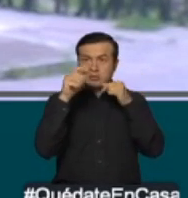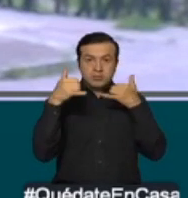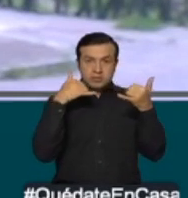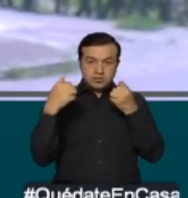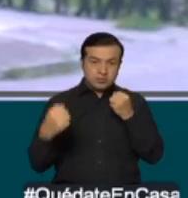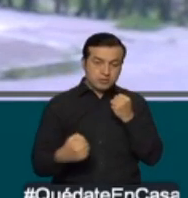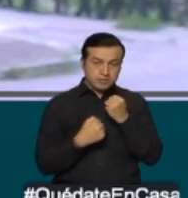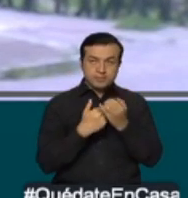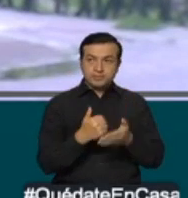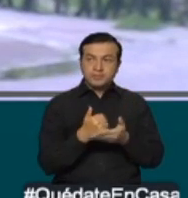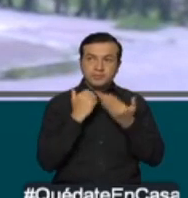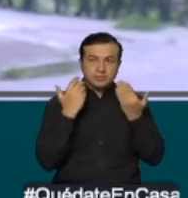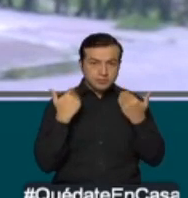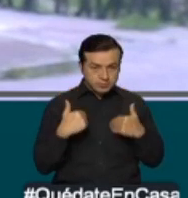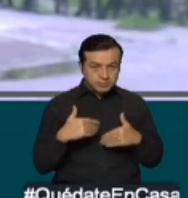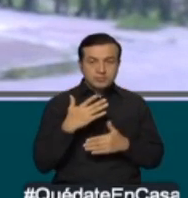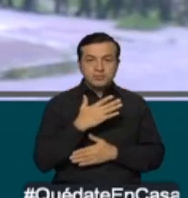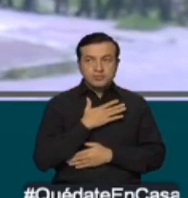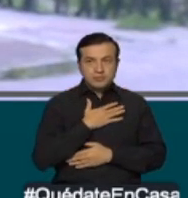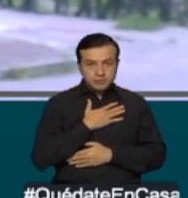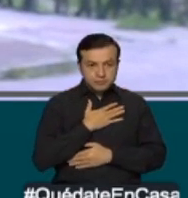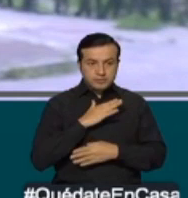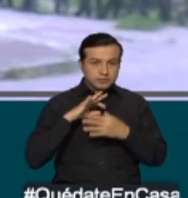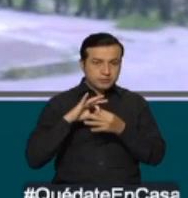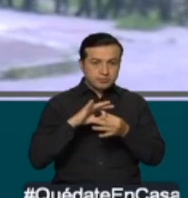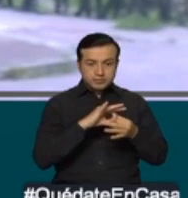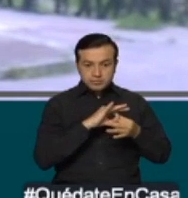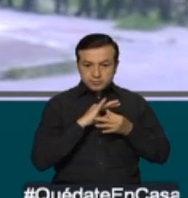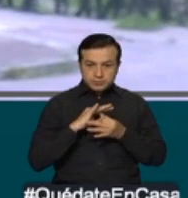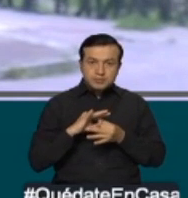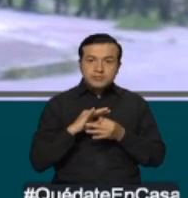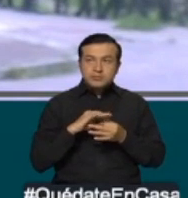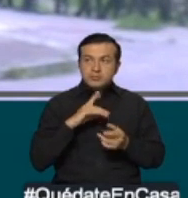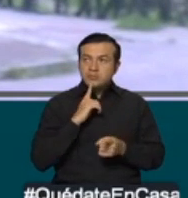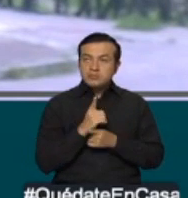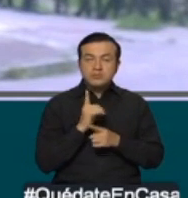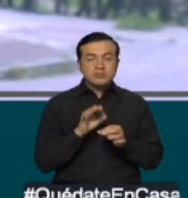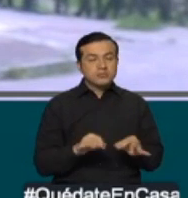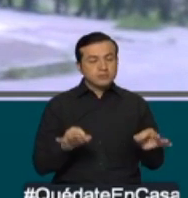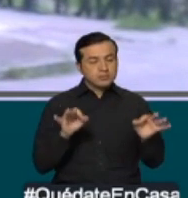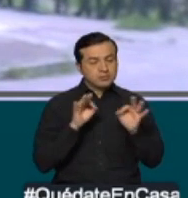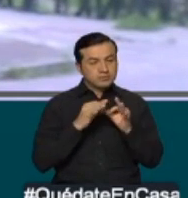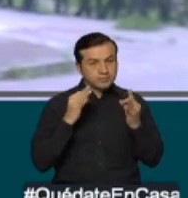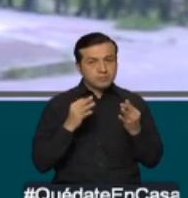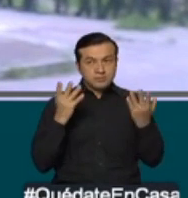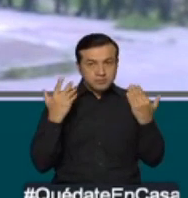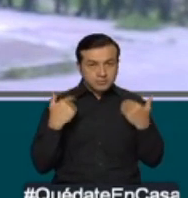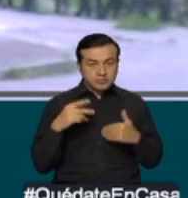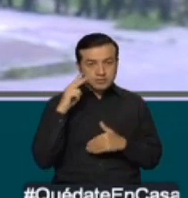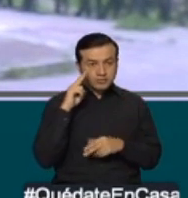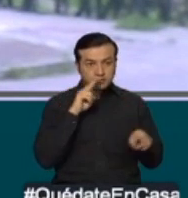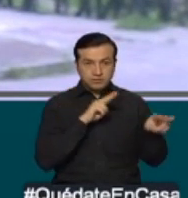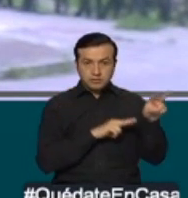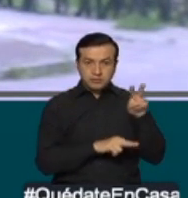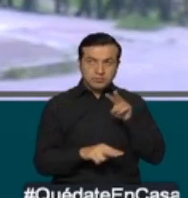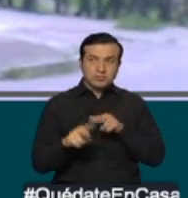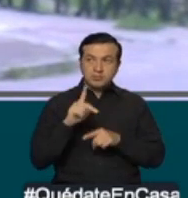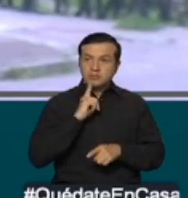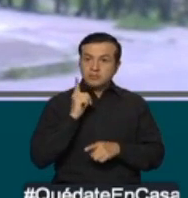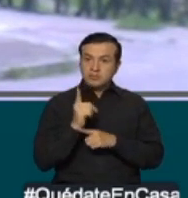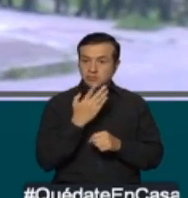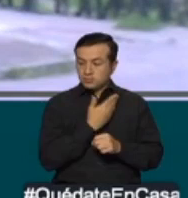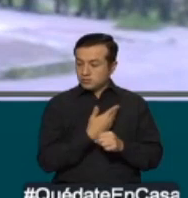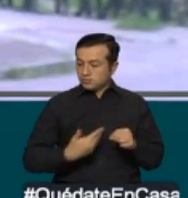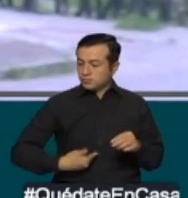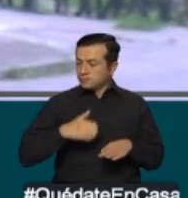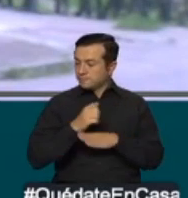también y creo que es grato decirlo que la colaboración que hemos tenido en ese sentido es importante y hemos logrado identificar como lo ha mencionado el presidente